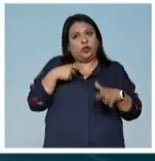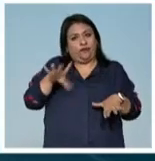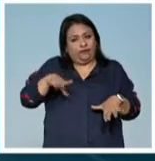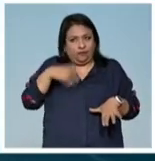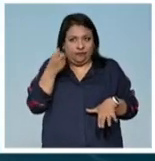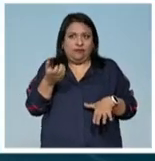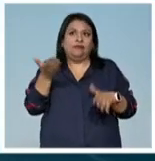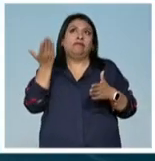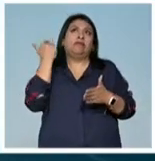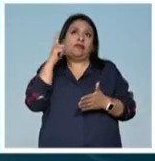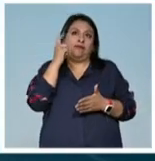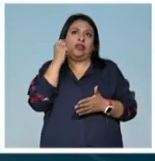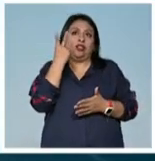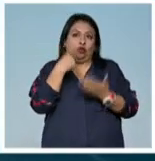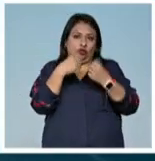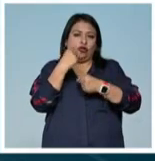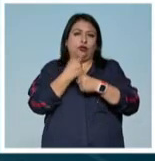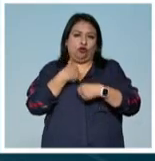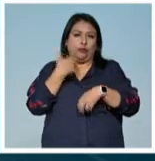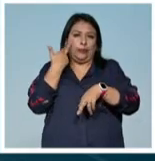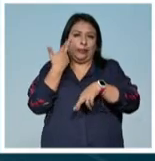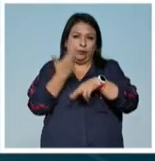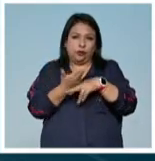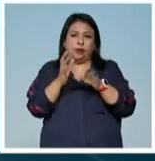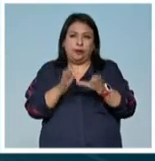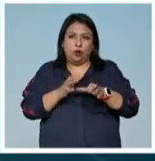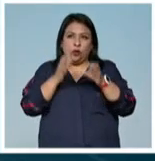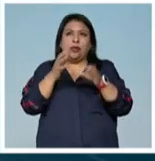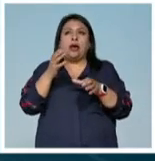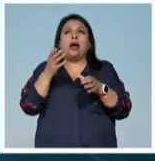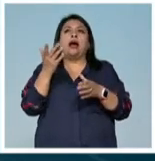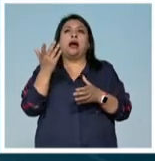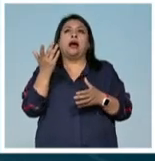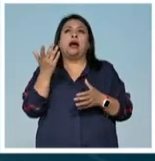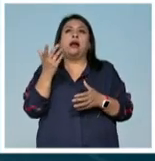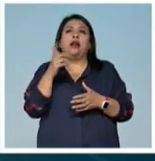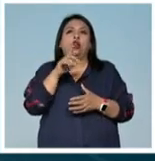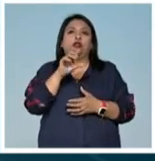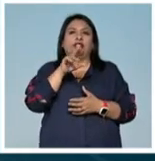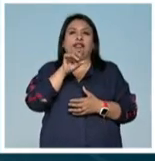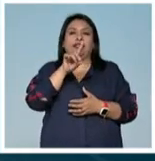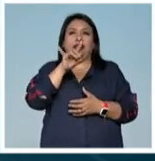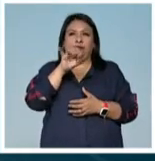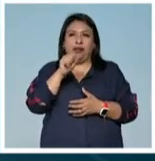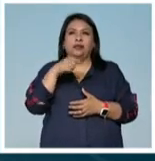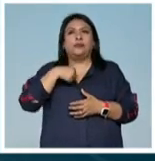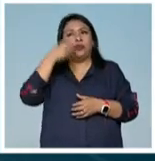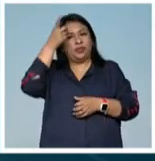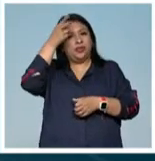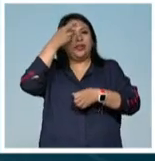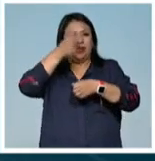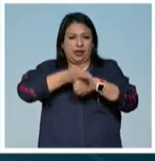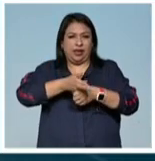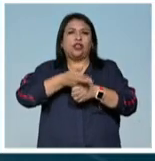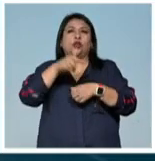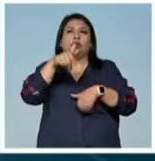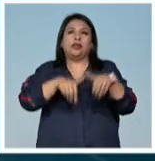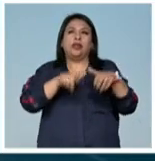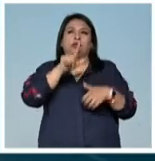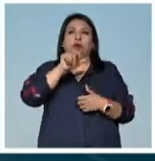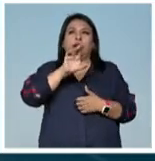hacer desde hace ya 22 años, de que mi compañía Los Endebles está dirigiendo el Teatro